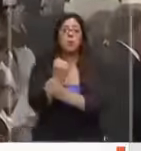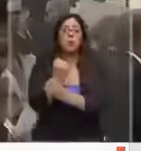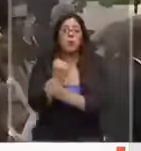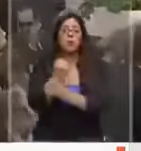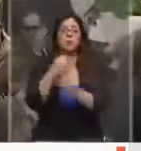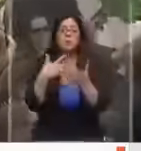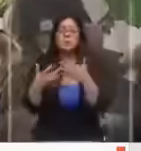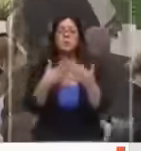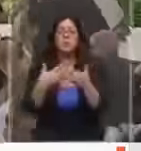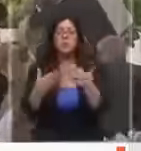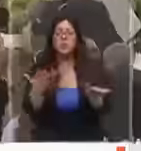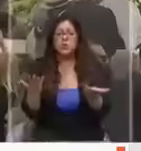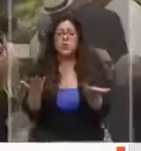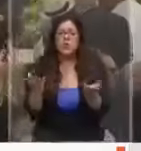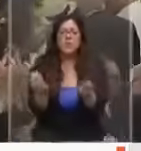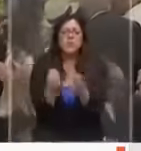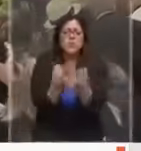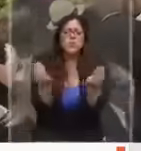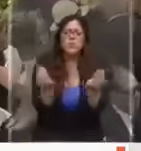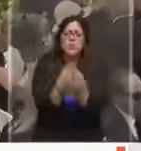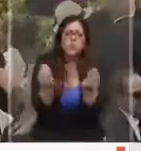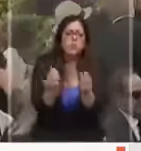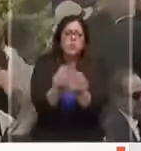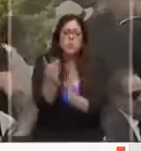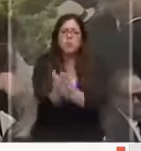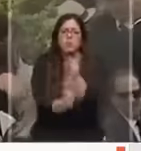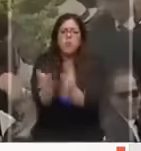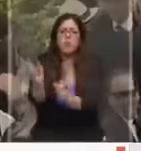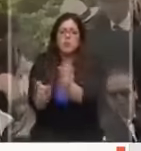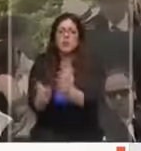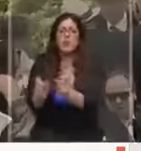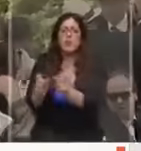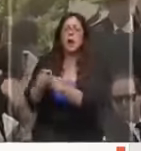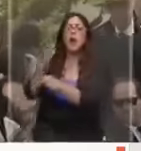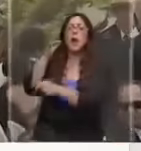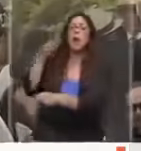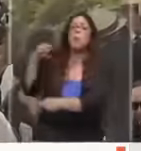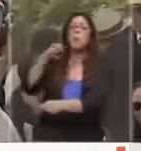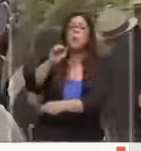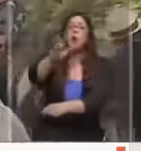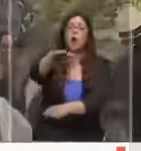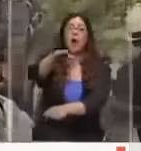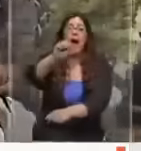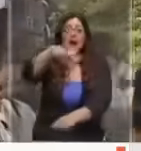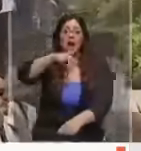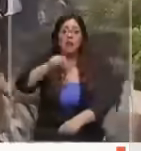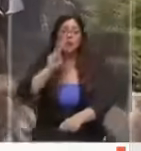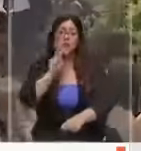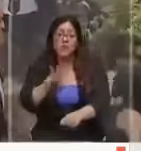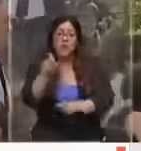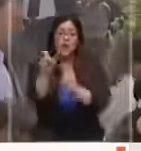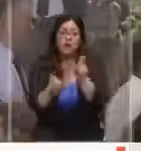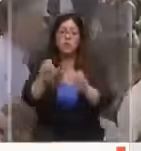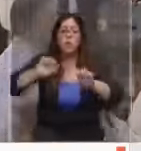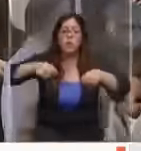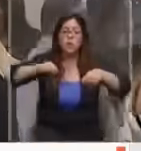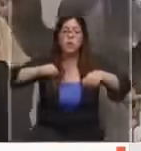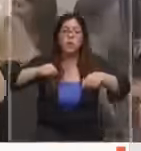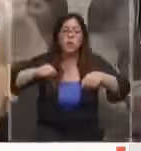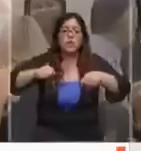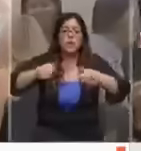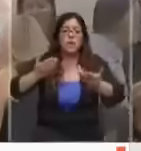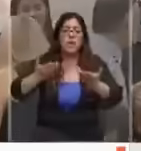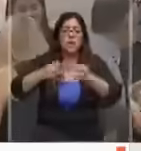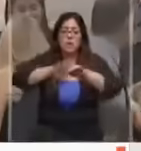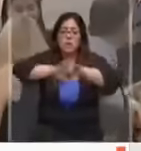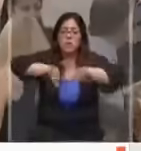por dónde sí, va, pero Ana, muchísima, muchísima gente, sí. Sí, lo que tú estás viendo son los motoristas que se anticipan y comienzan a despejar,